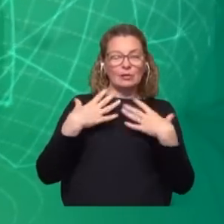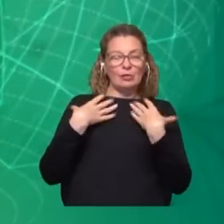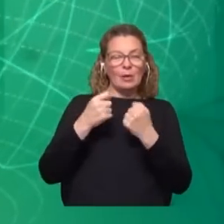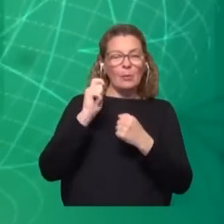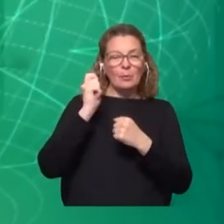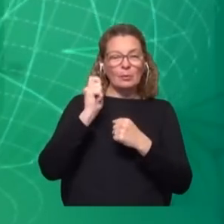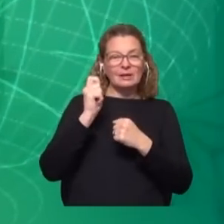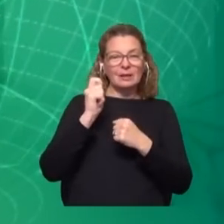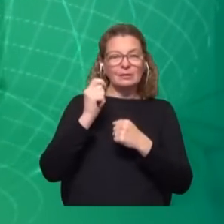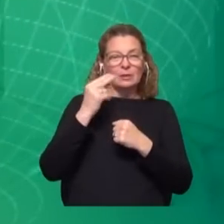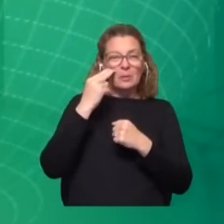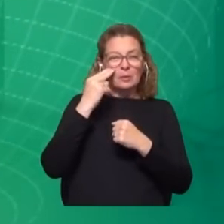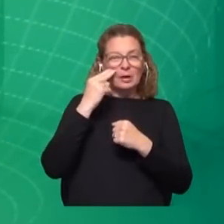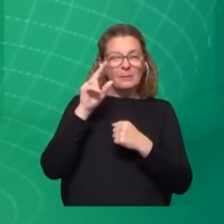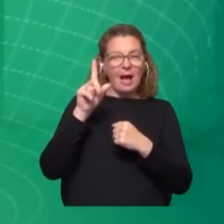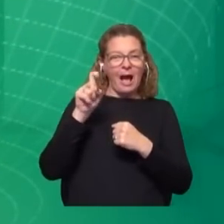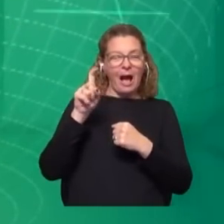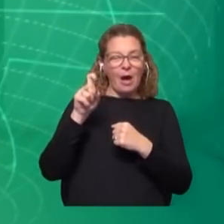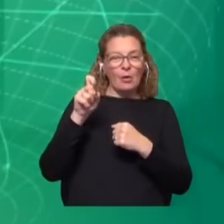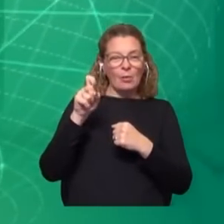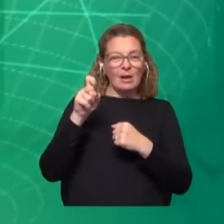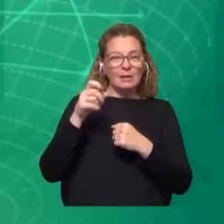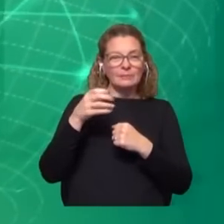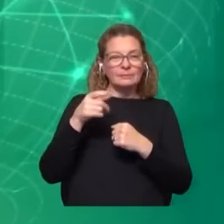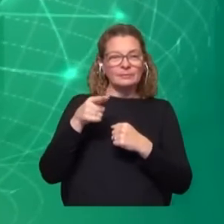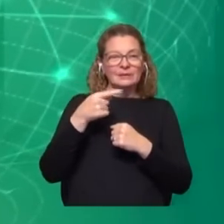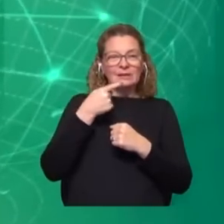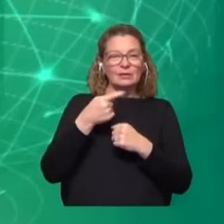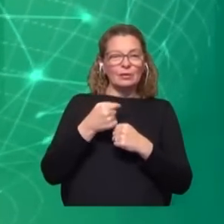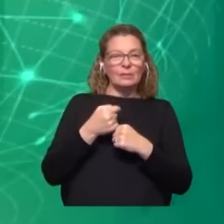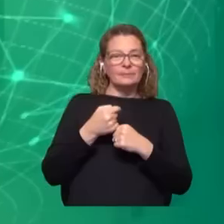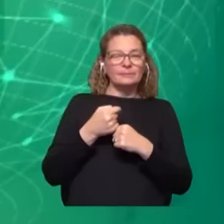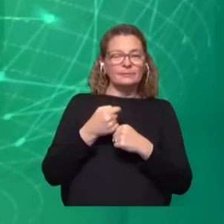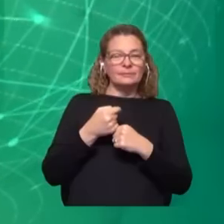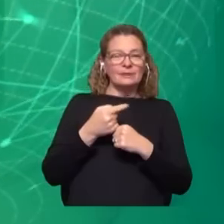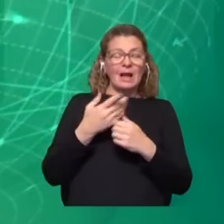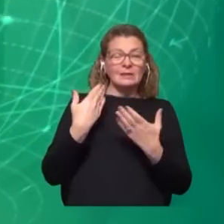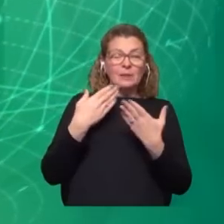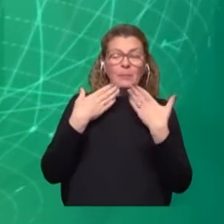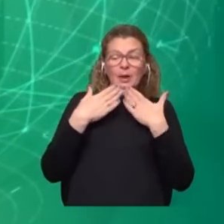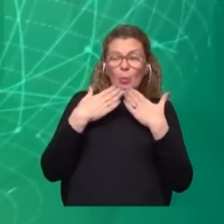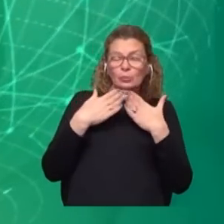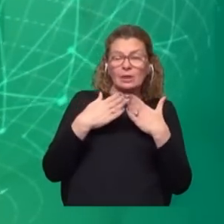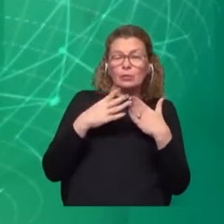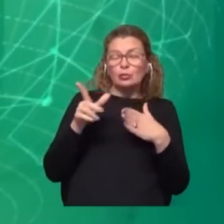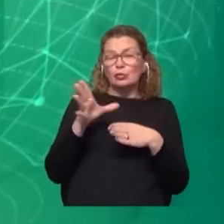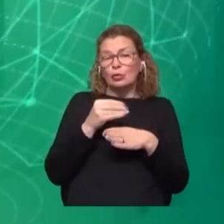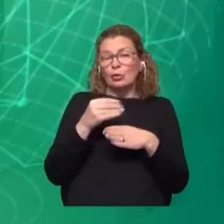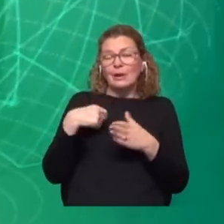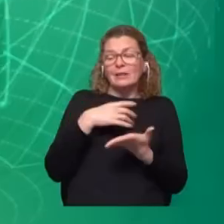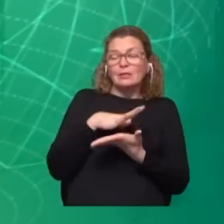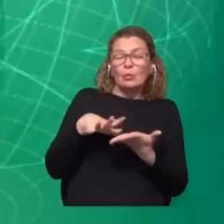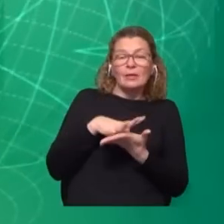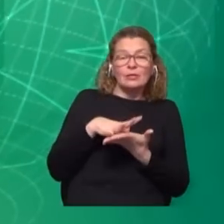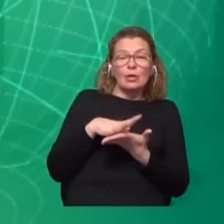con respecto a la crisis hídrica y la calidad del agua sí efectivamente porque claro Natalia había consultas con respecto a Cuál es la situación